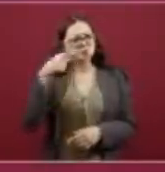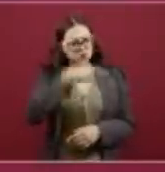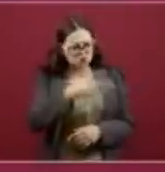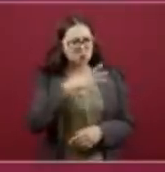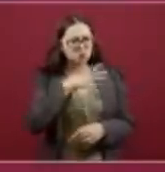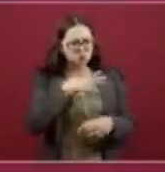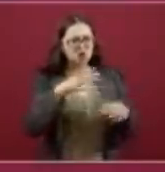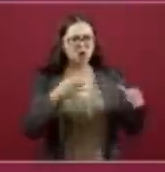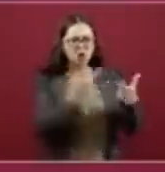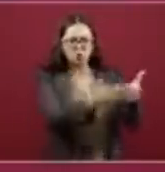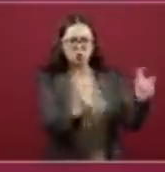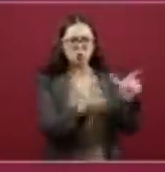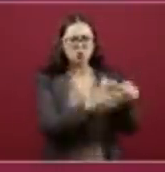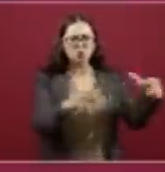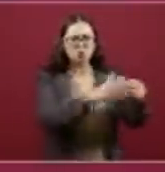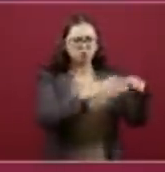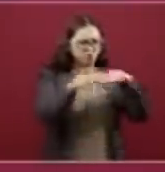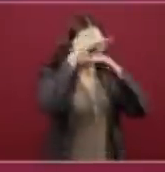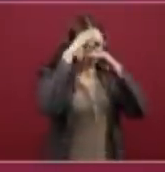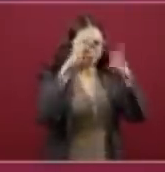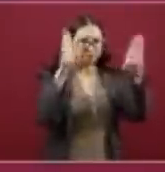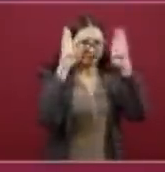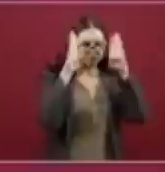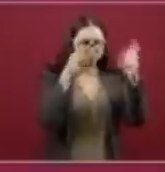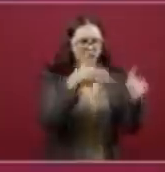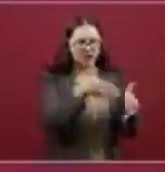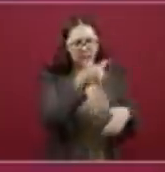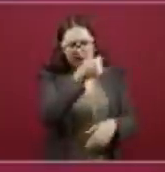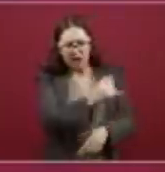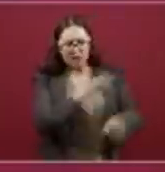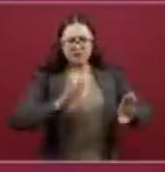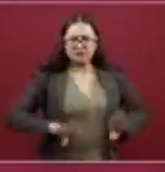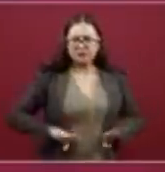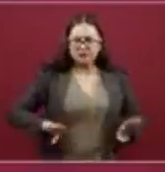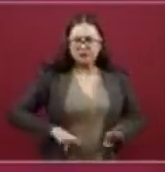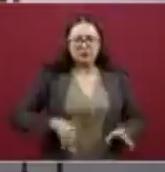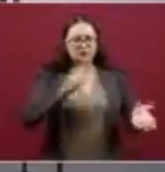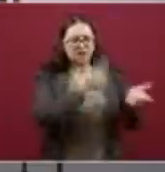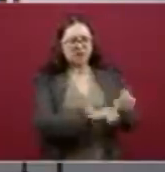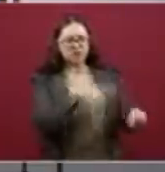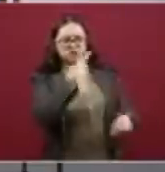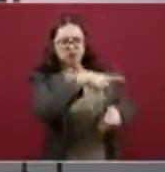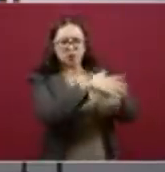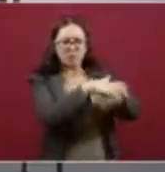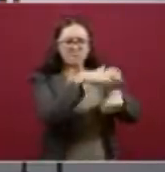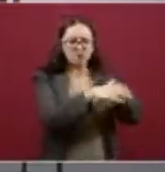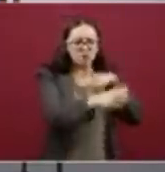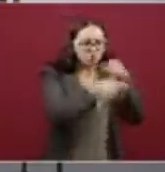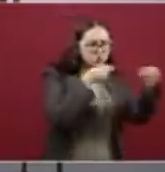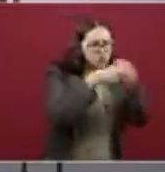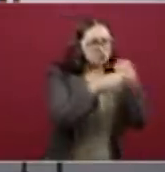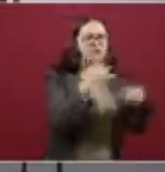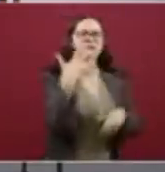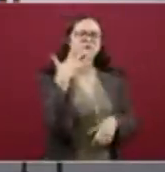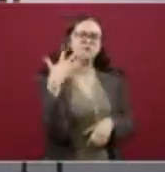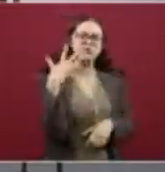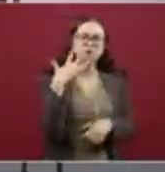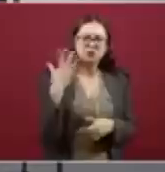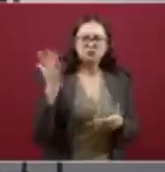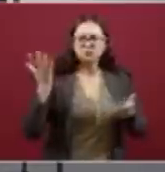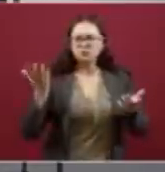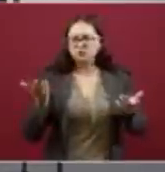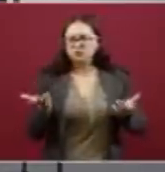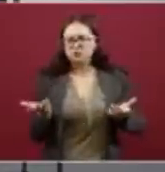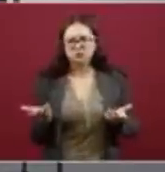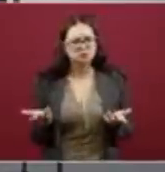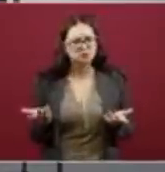conservador y que existe una prensa fifí, pues es decir